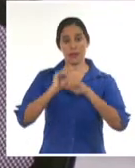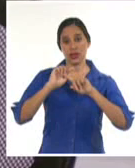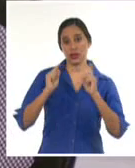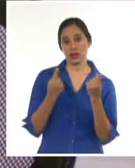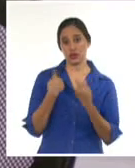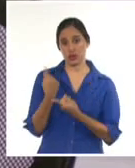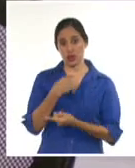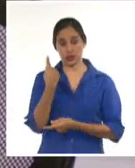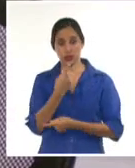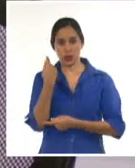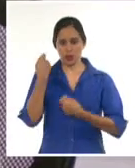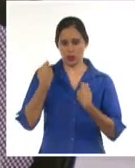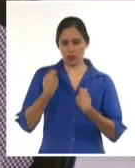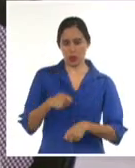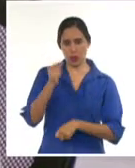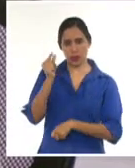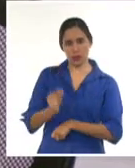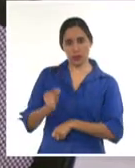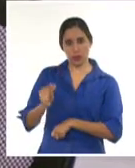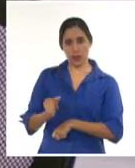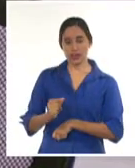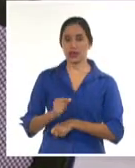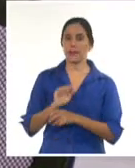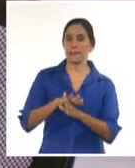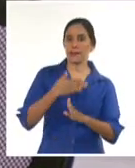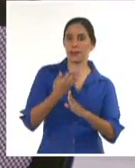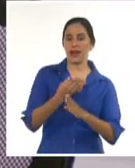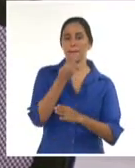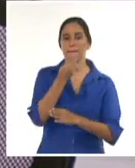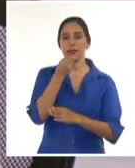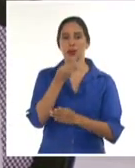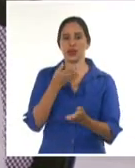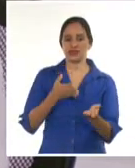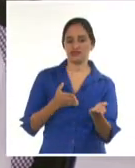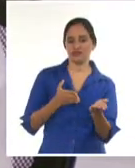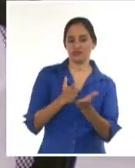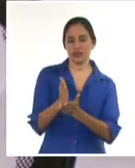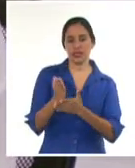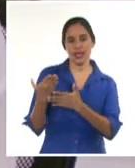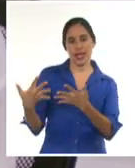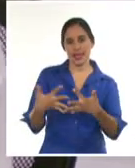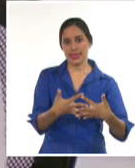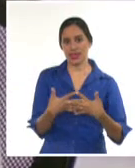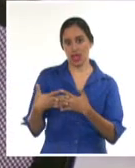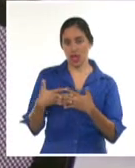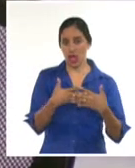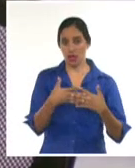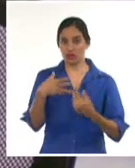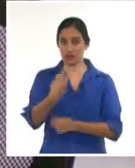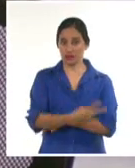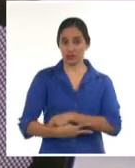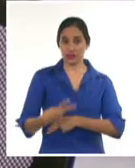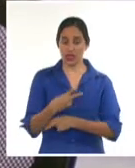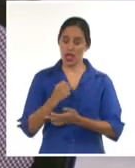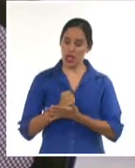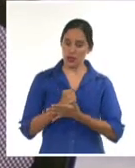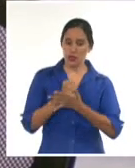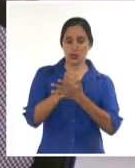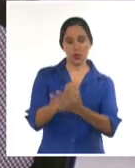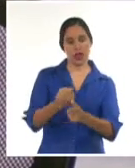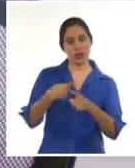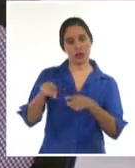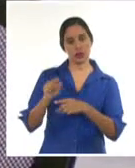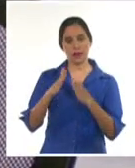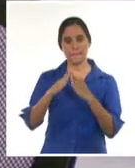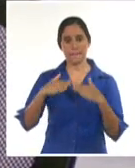como jueces universales para aislar y someter a estados soberanos. Apoyar la paz es defender el